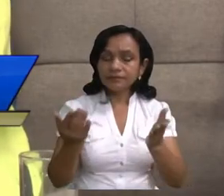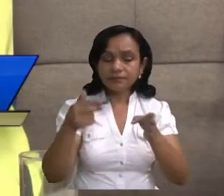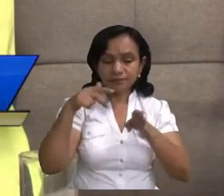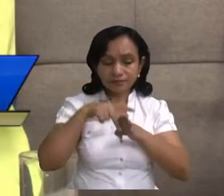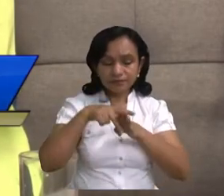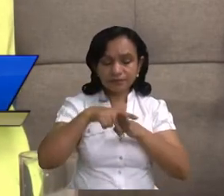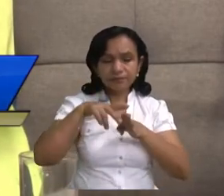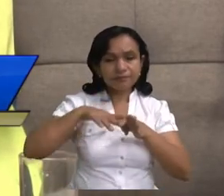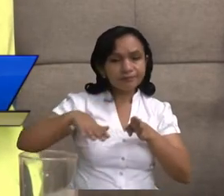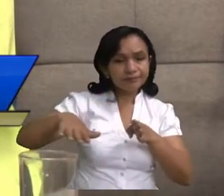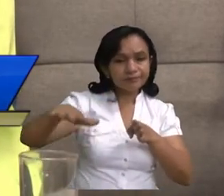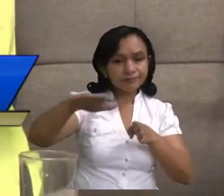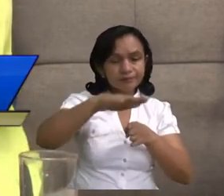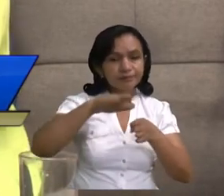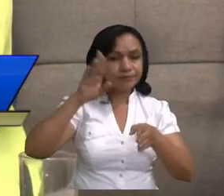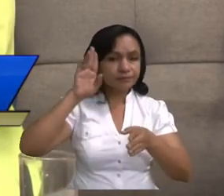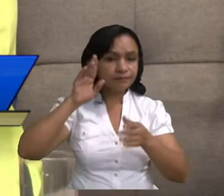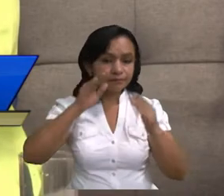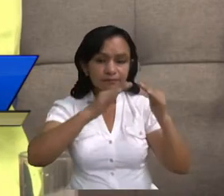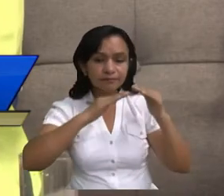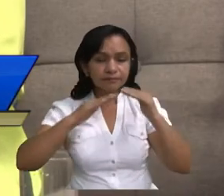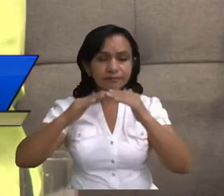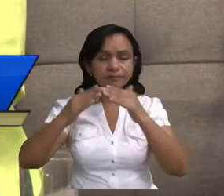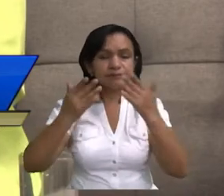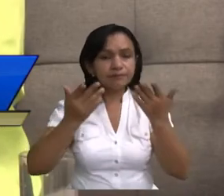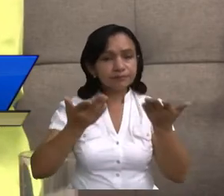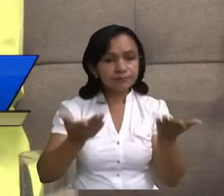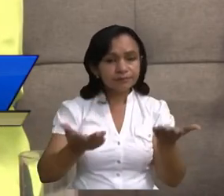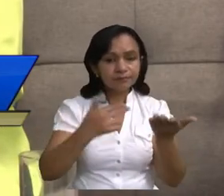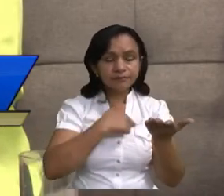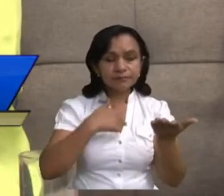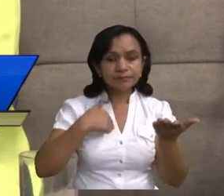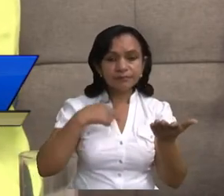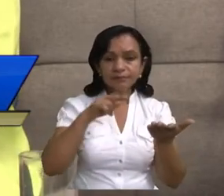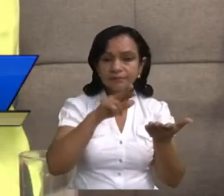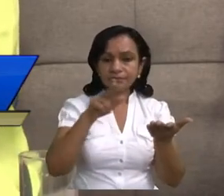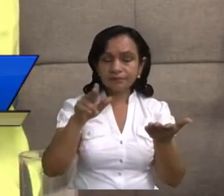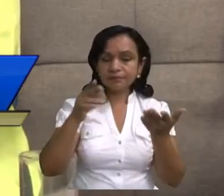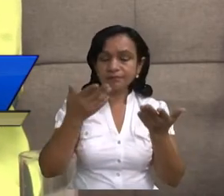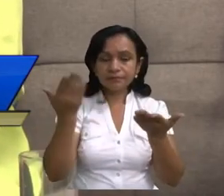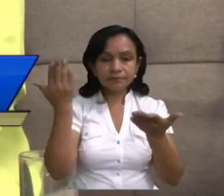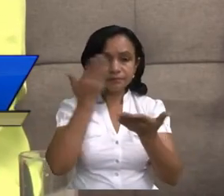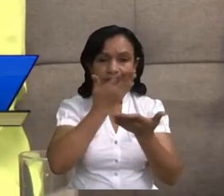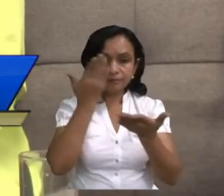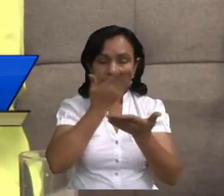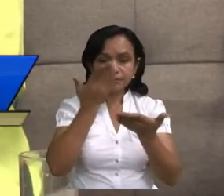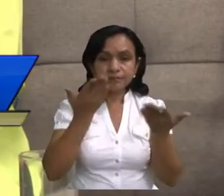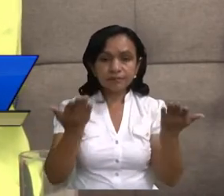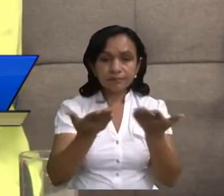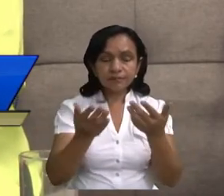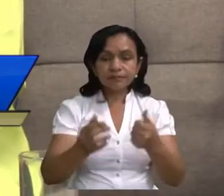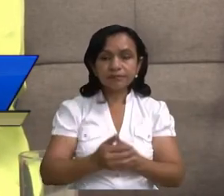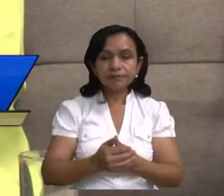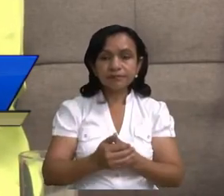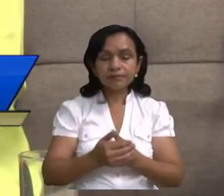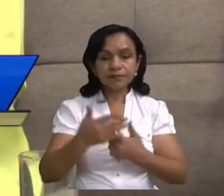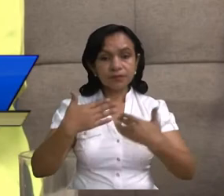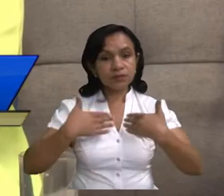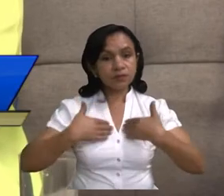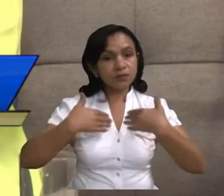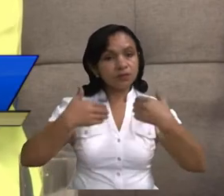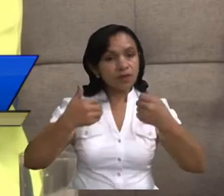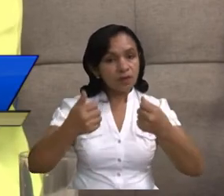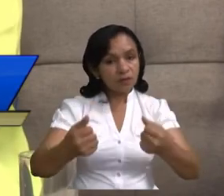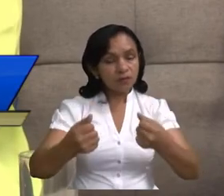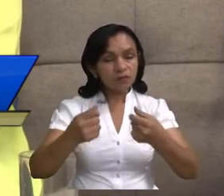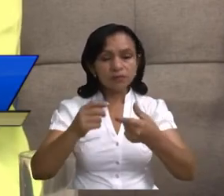rurales, porque nos vinculamos a través de las mismas formaciones que tenemos. Por ejemplo, desde salud,